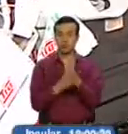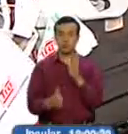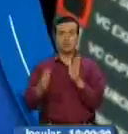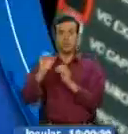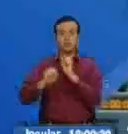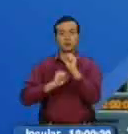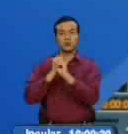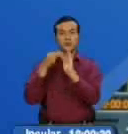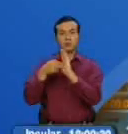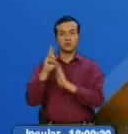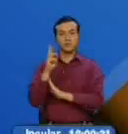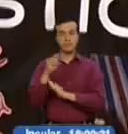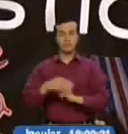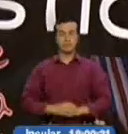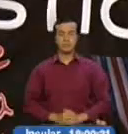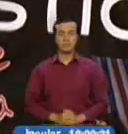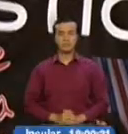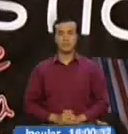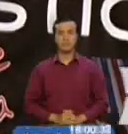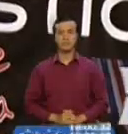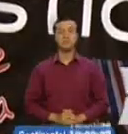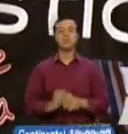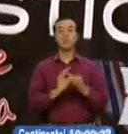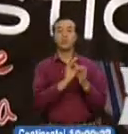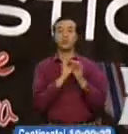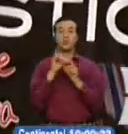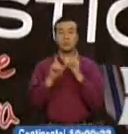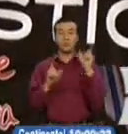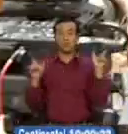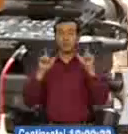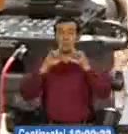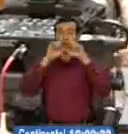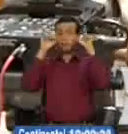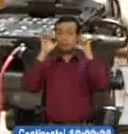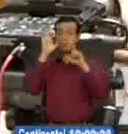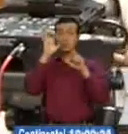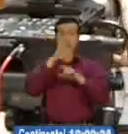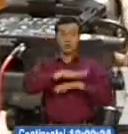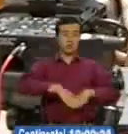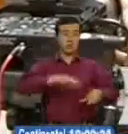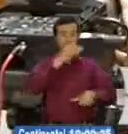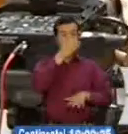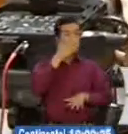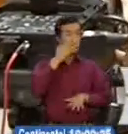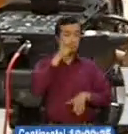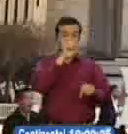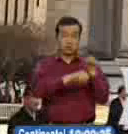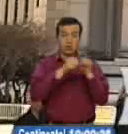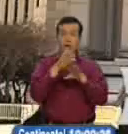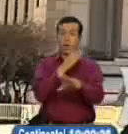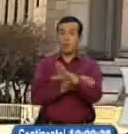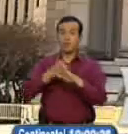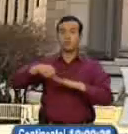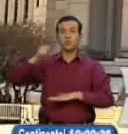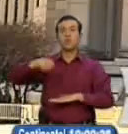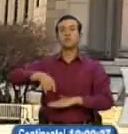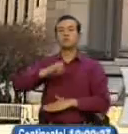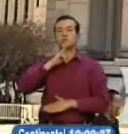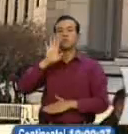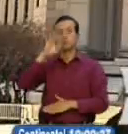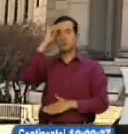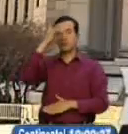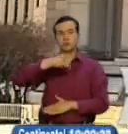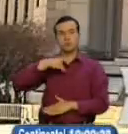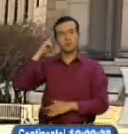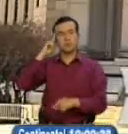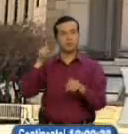2016. La Unión de Afectados por Texaco insistió en que apelará el último fallo de la justicia estadounidense